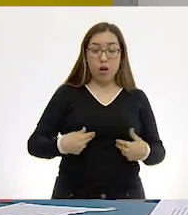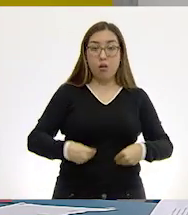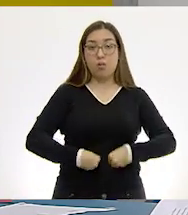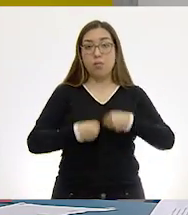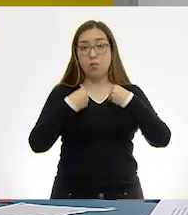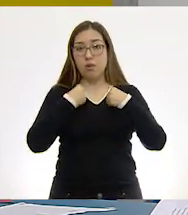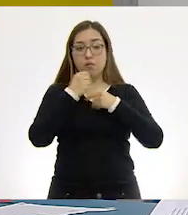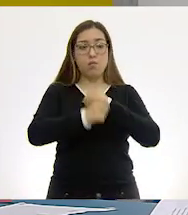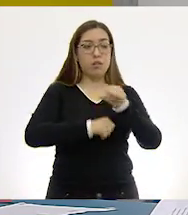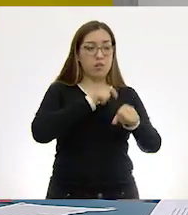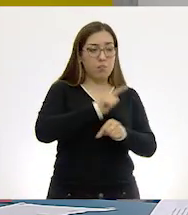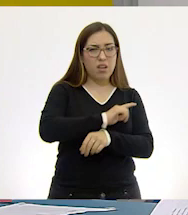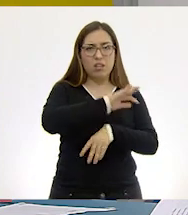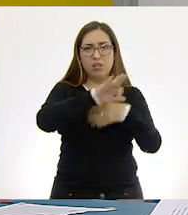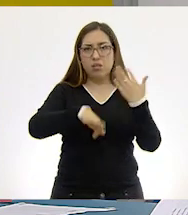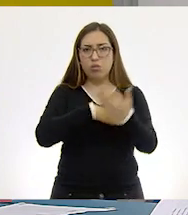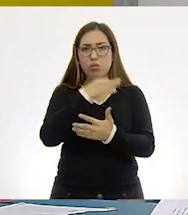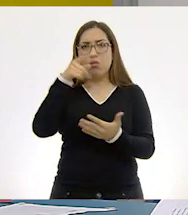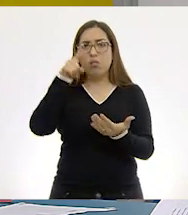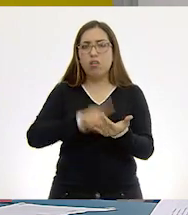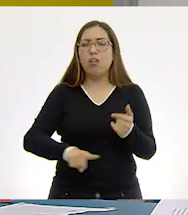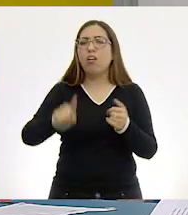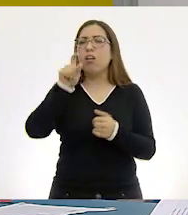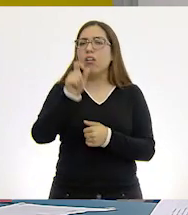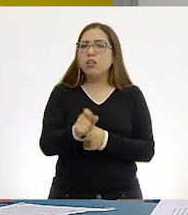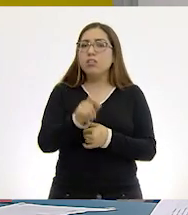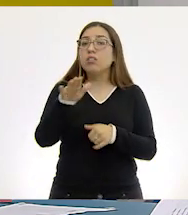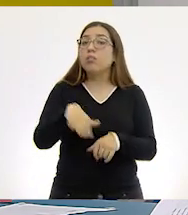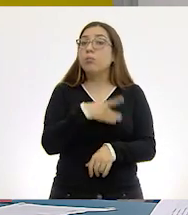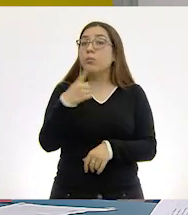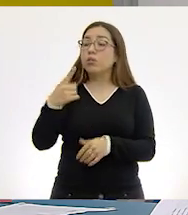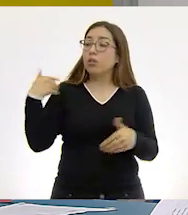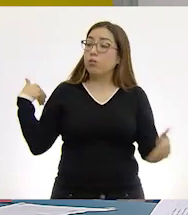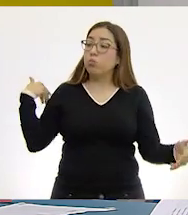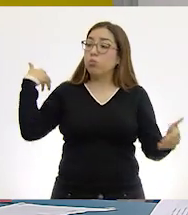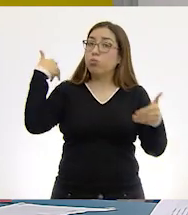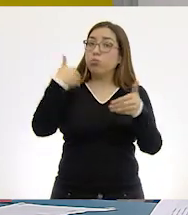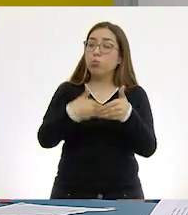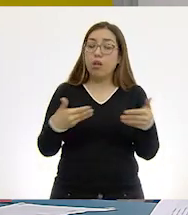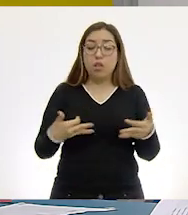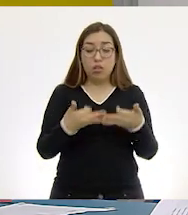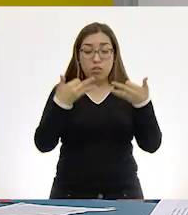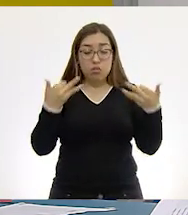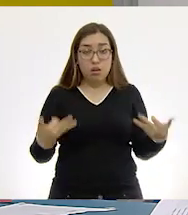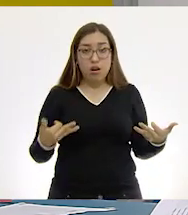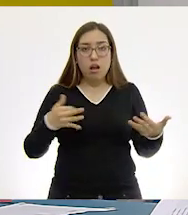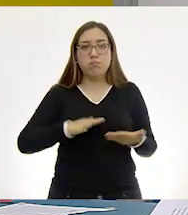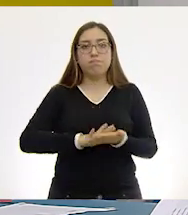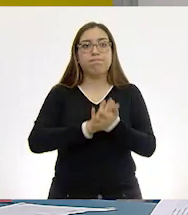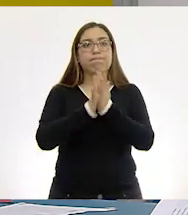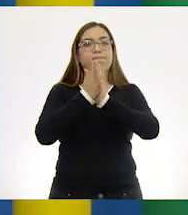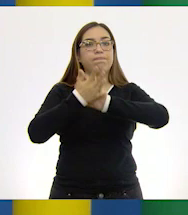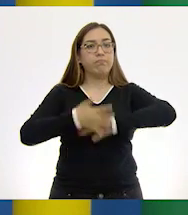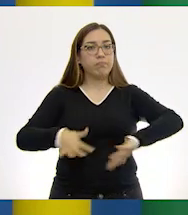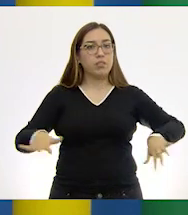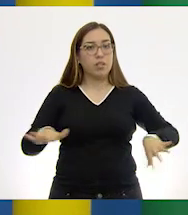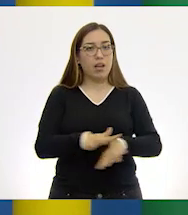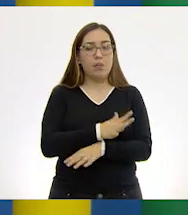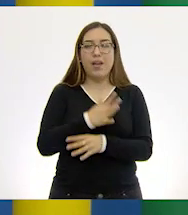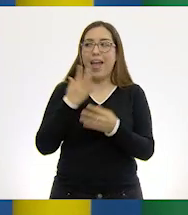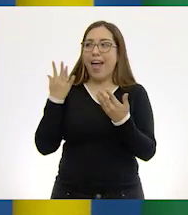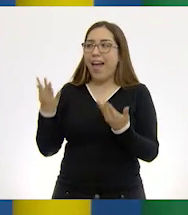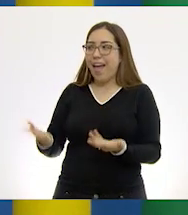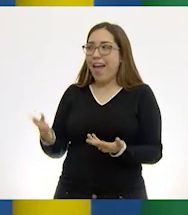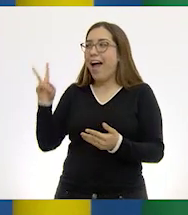incluyéndonos, estamos aquí como consecuencia de los cambios en la Tierra y en los seres vivos que nos precedieron. Ah,